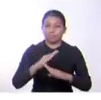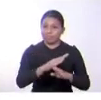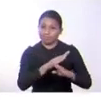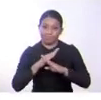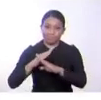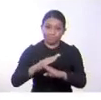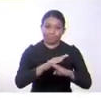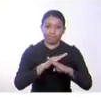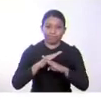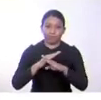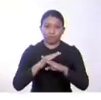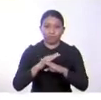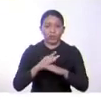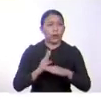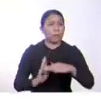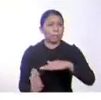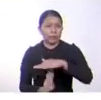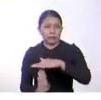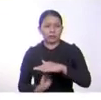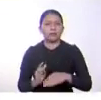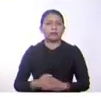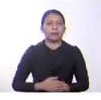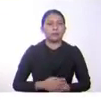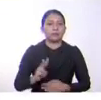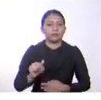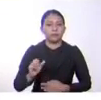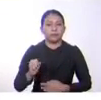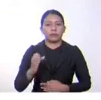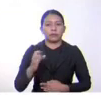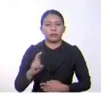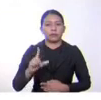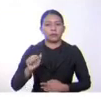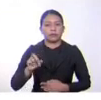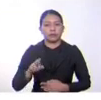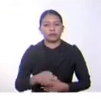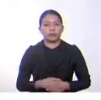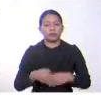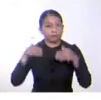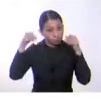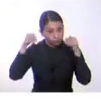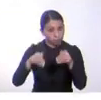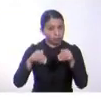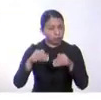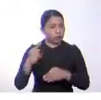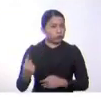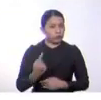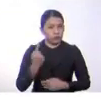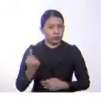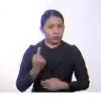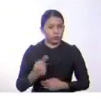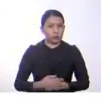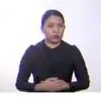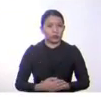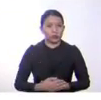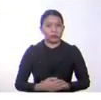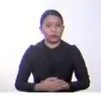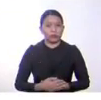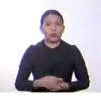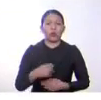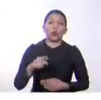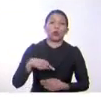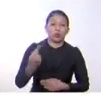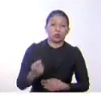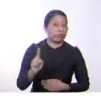el fundamental y el vascular. Vamos a centrarnos en los sistemas indiferenciados,